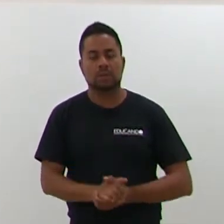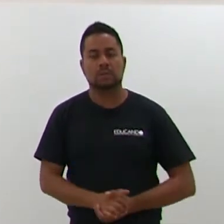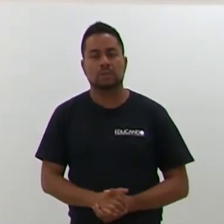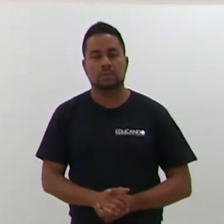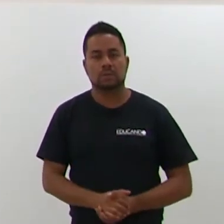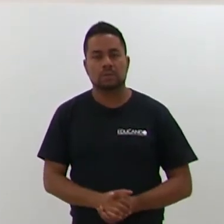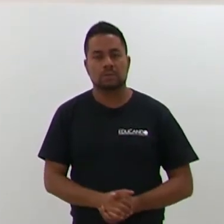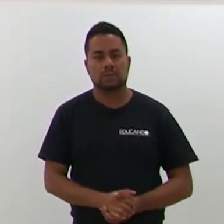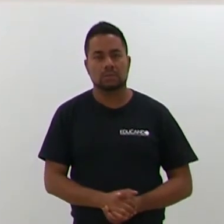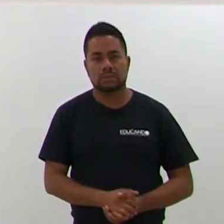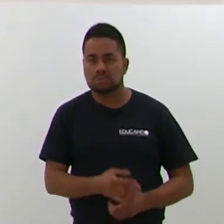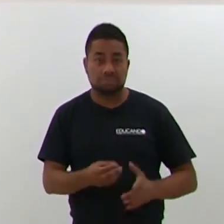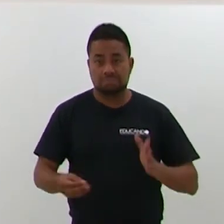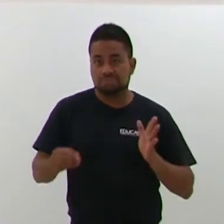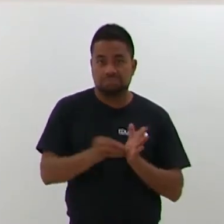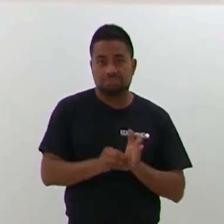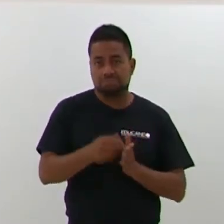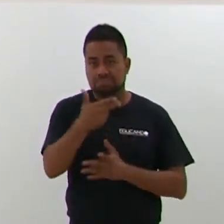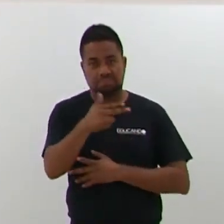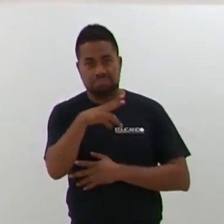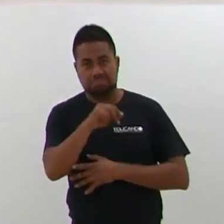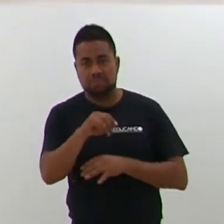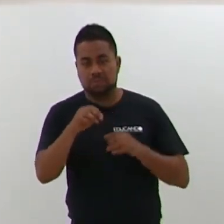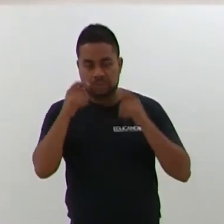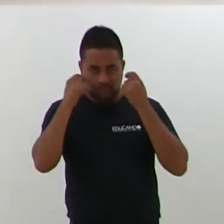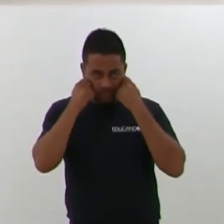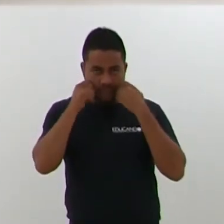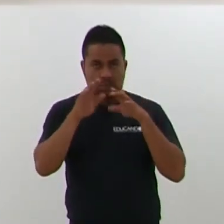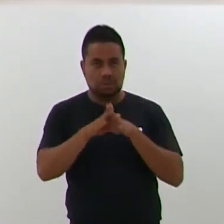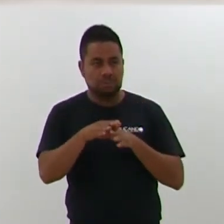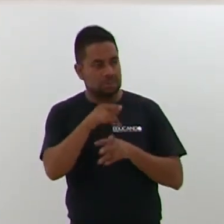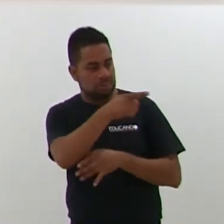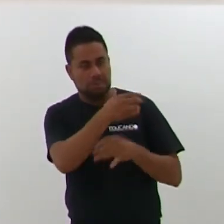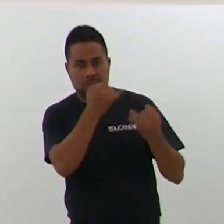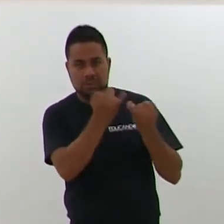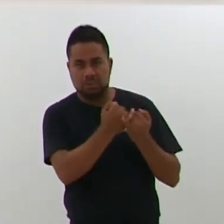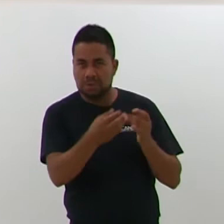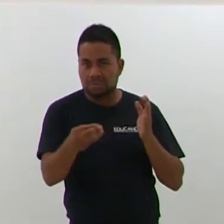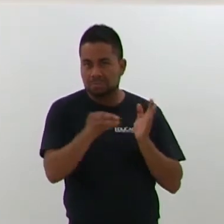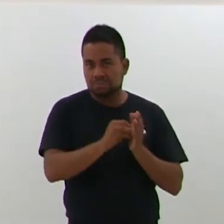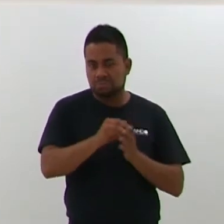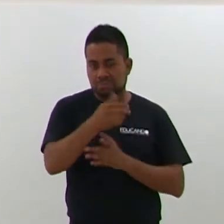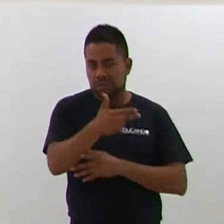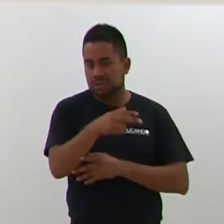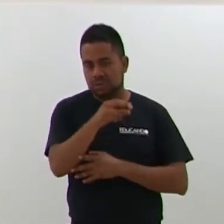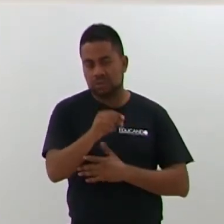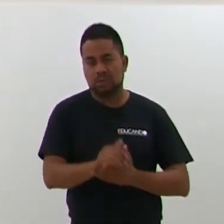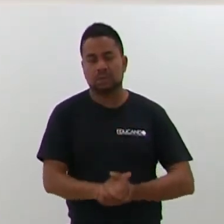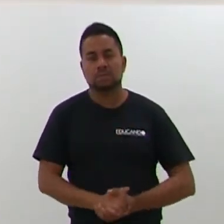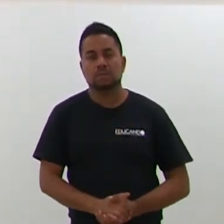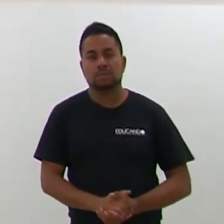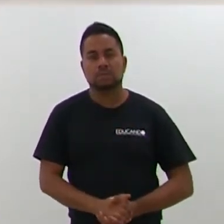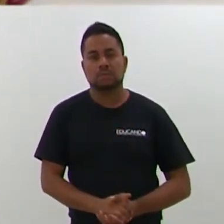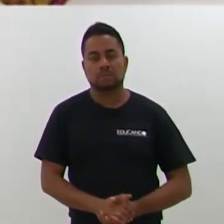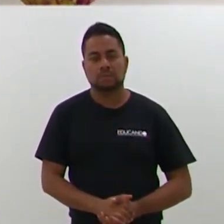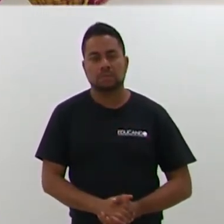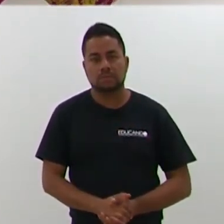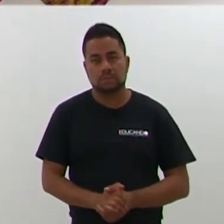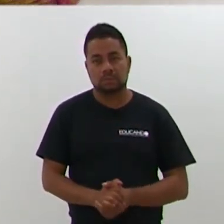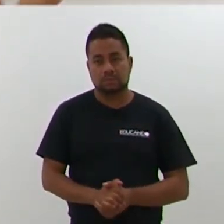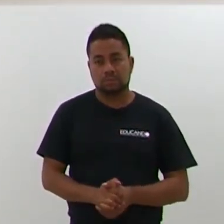bueno, pues Olga tampoco lleva H, aunque empiece como está aquí, no lleva H. Bueno, entonces estas son